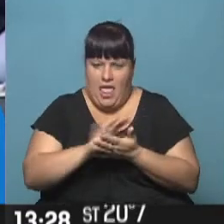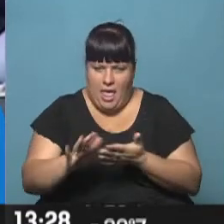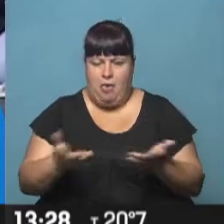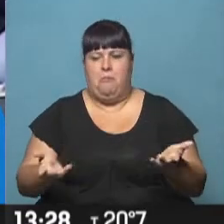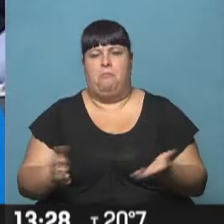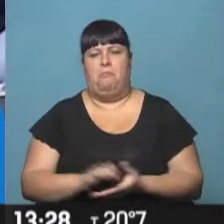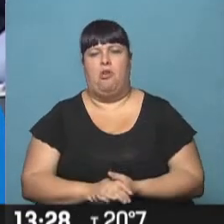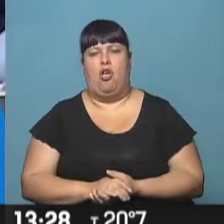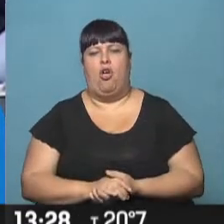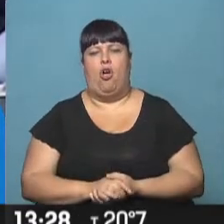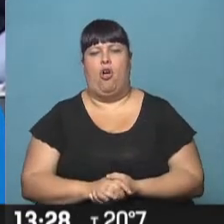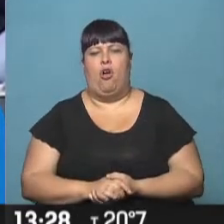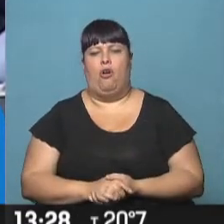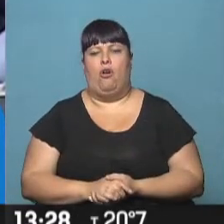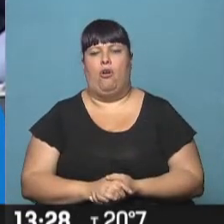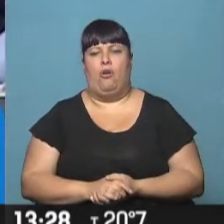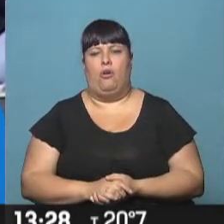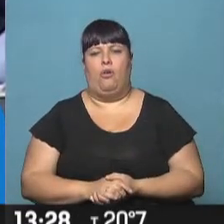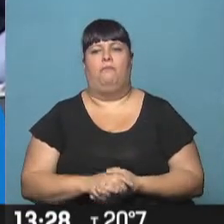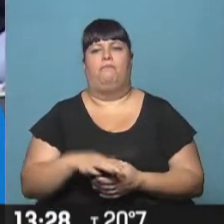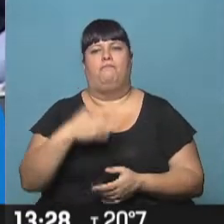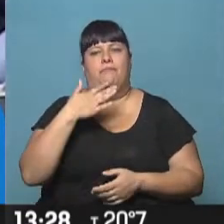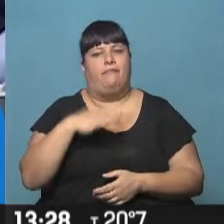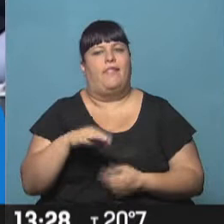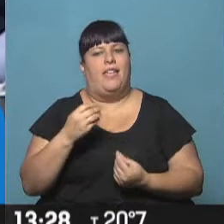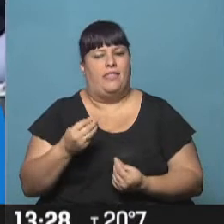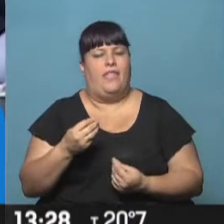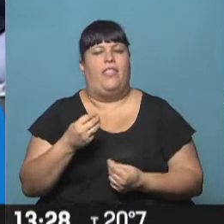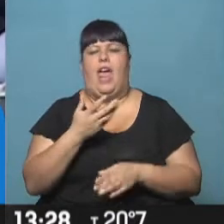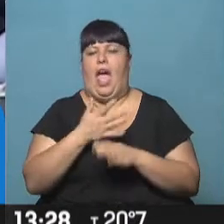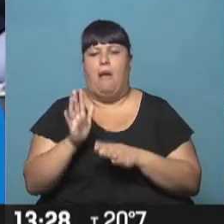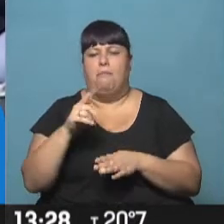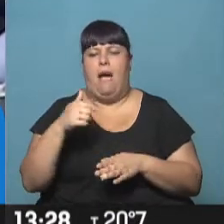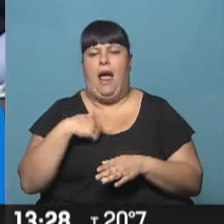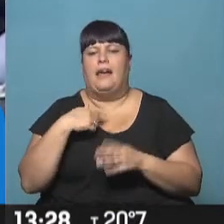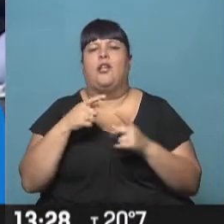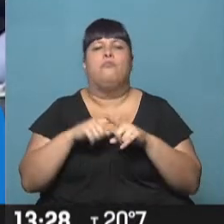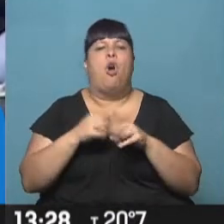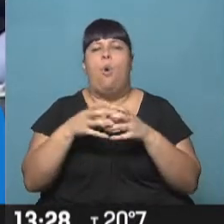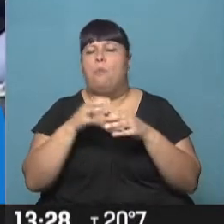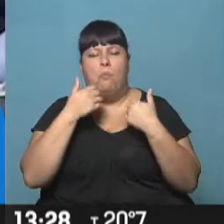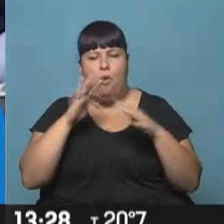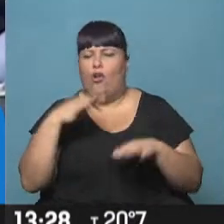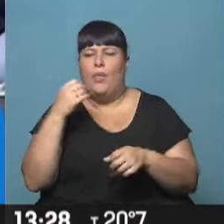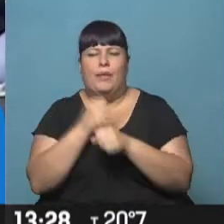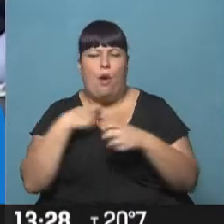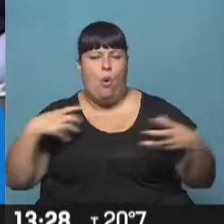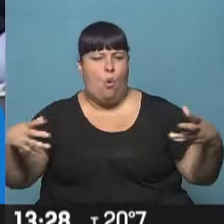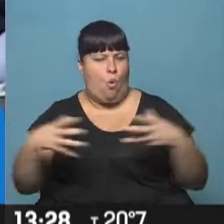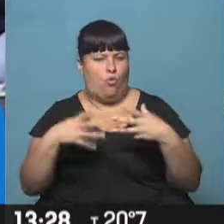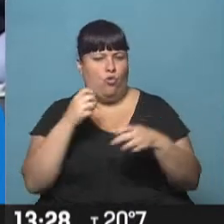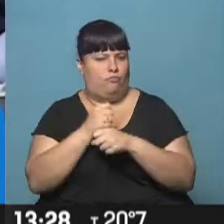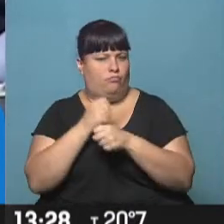transparencia, desde entender que independientemente de nuestro signo político tenemos que estar trabajando todos